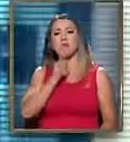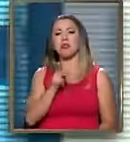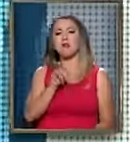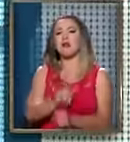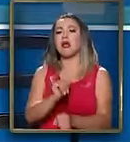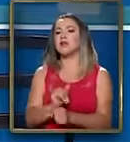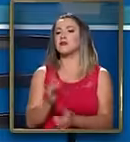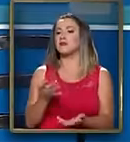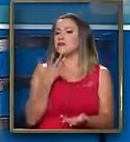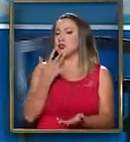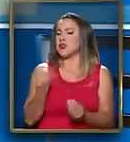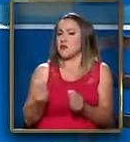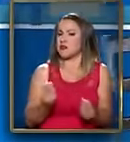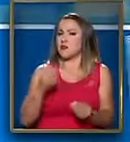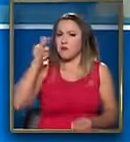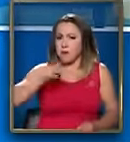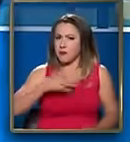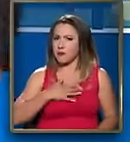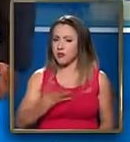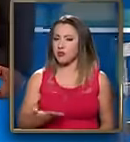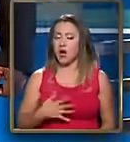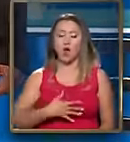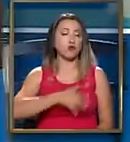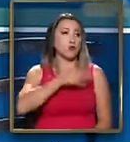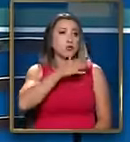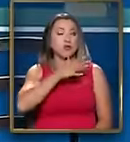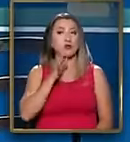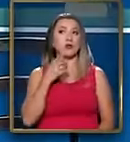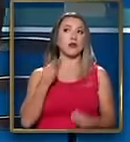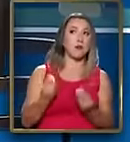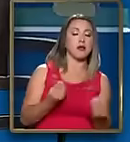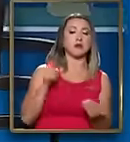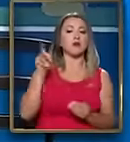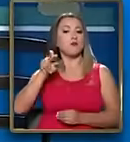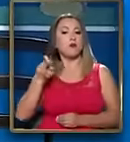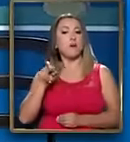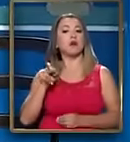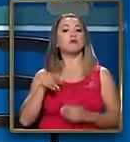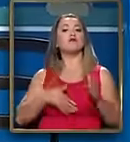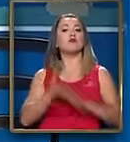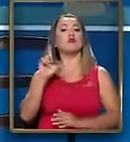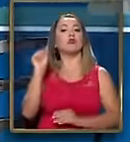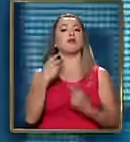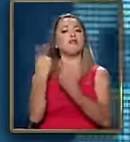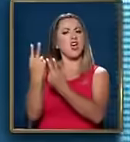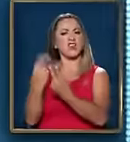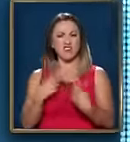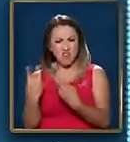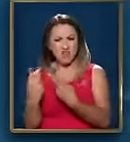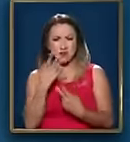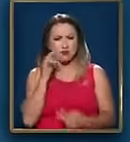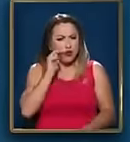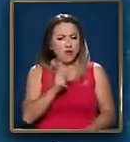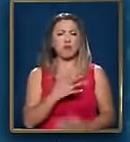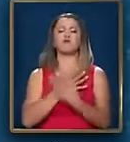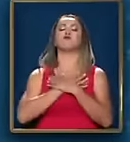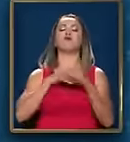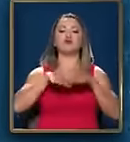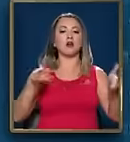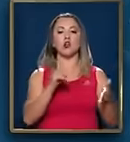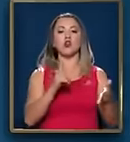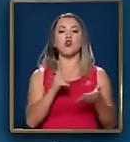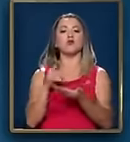situación. Digo, mamá, ¿qué pasó con mi papá? Ay, no sé, es que, a ver, lo que pasa es que tu papá se fue de viaje. De viaje, pero si yo lo vi entre un cajón, no, es